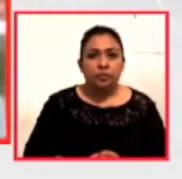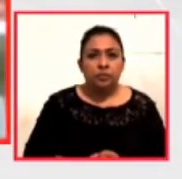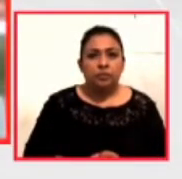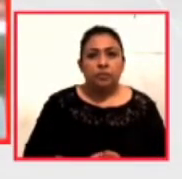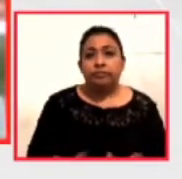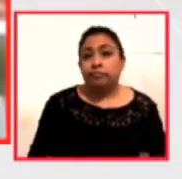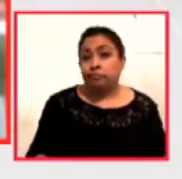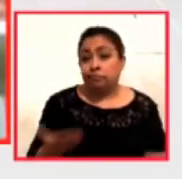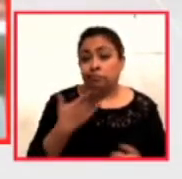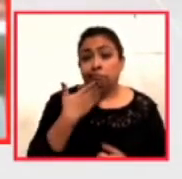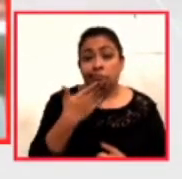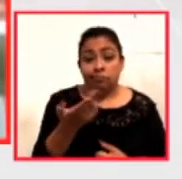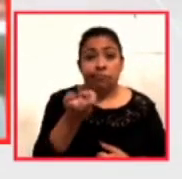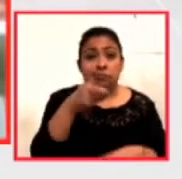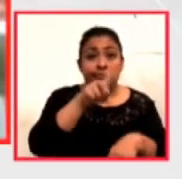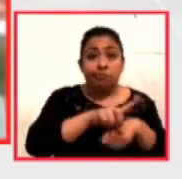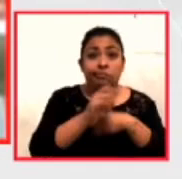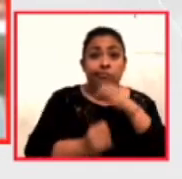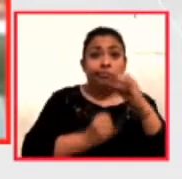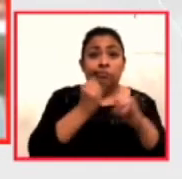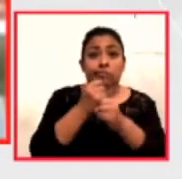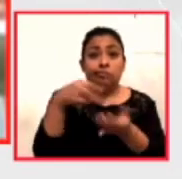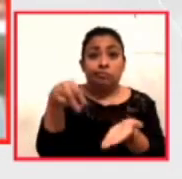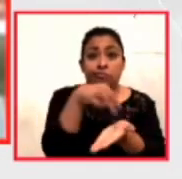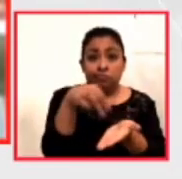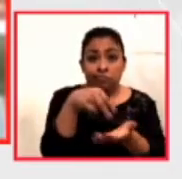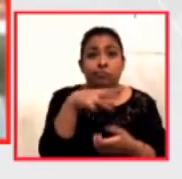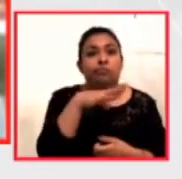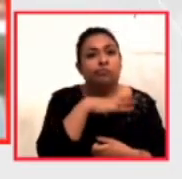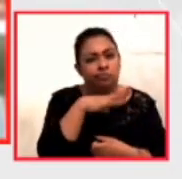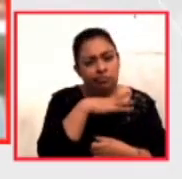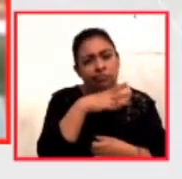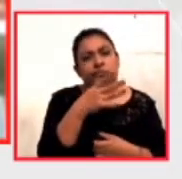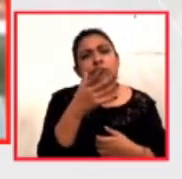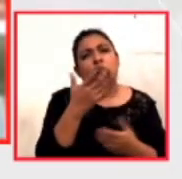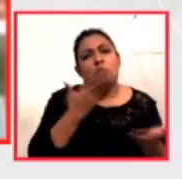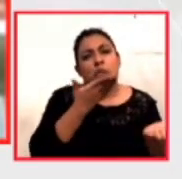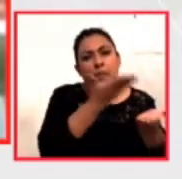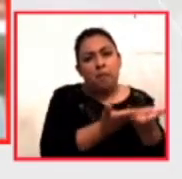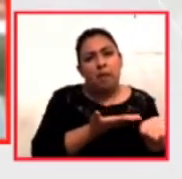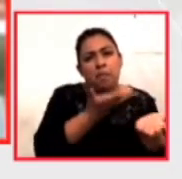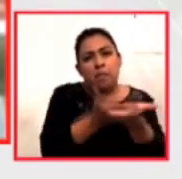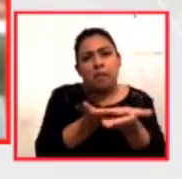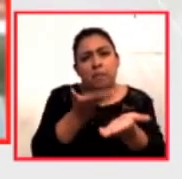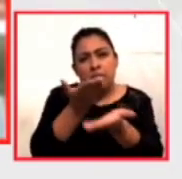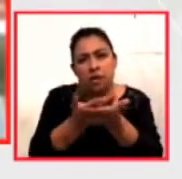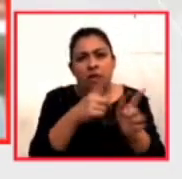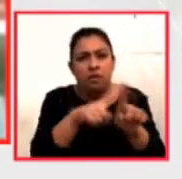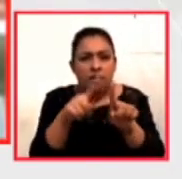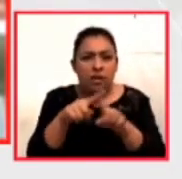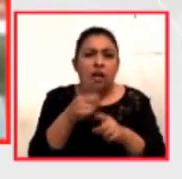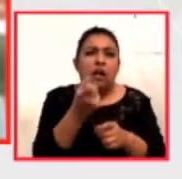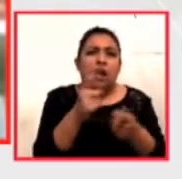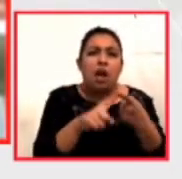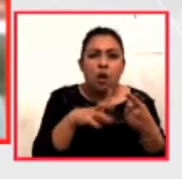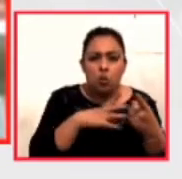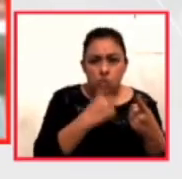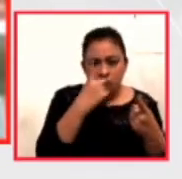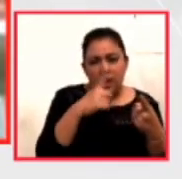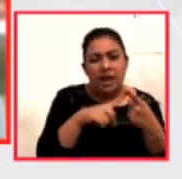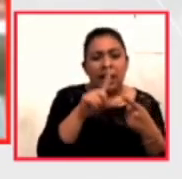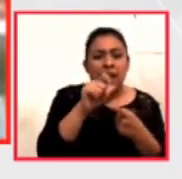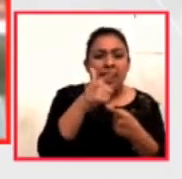Bien, en este Día Internacional de la Danza tenemos muchas, muchas propuestas para ustedes, entre ellas el Lago de los Cisnes, a través